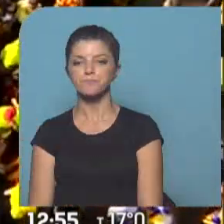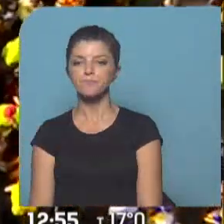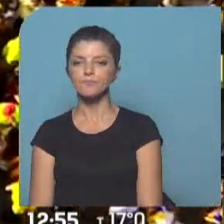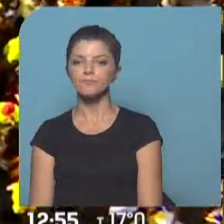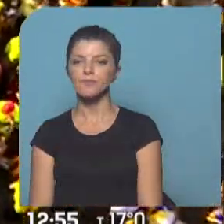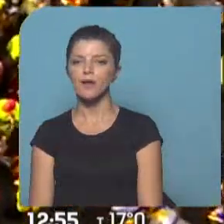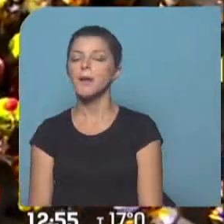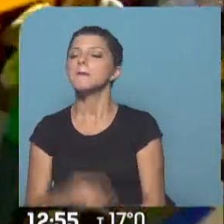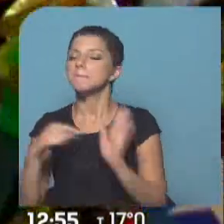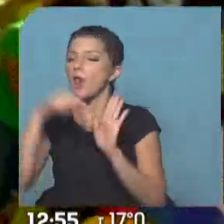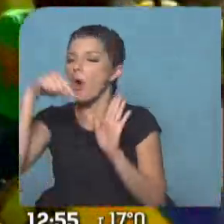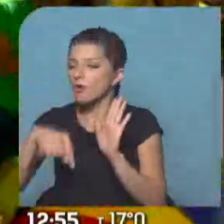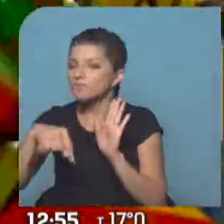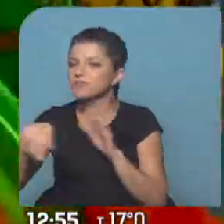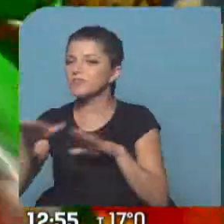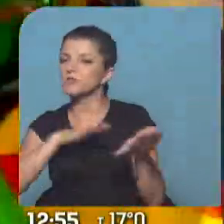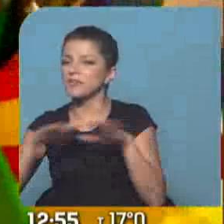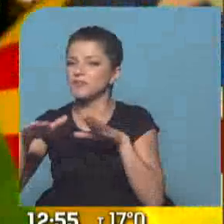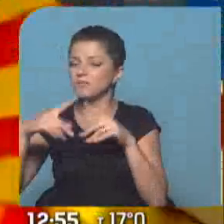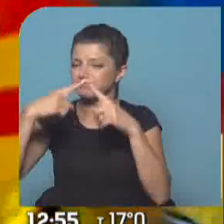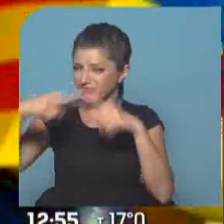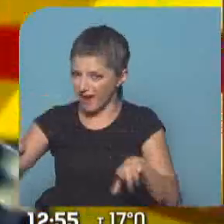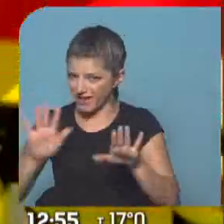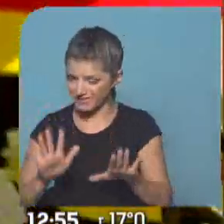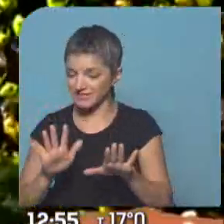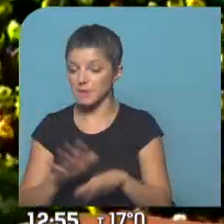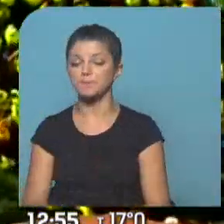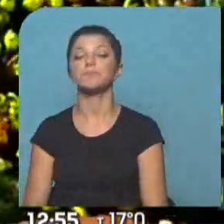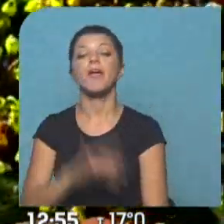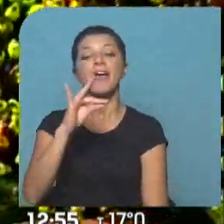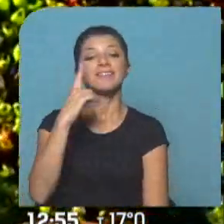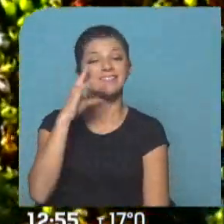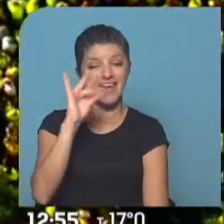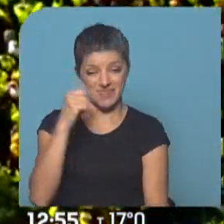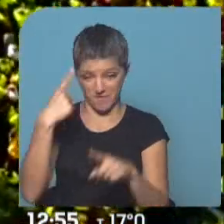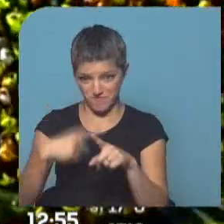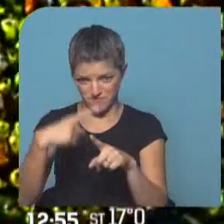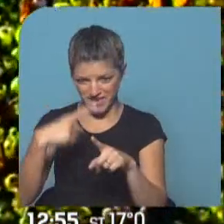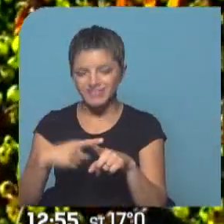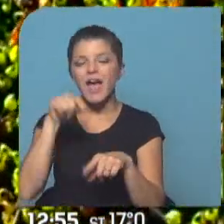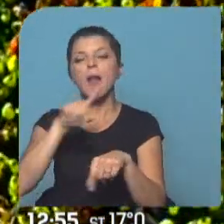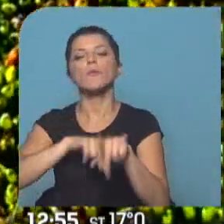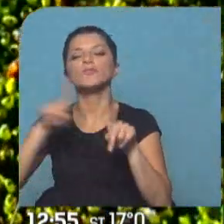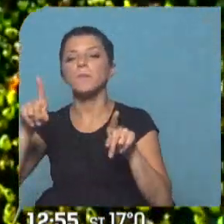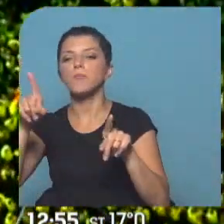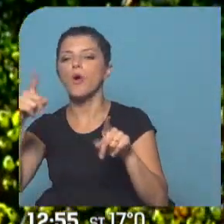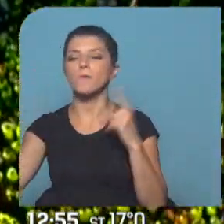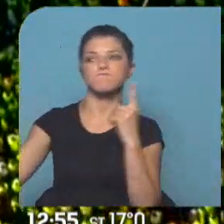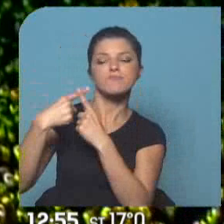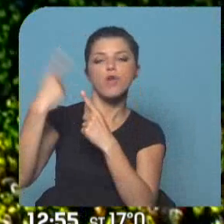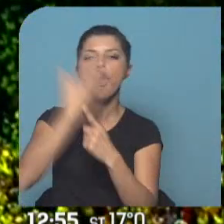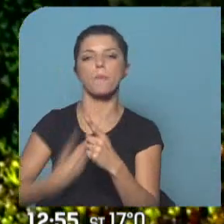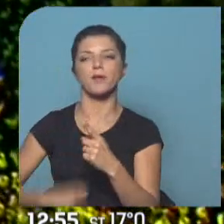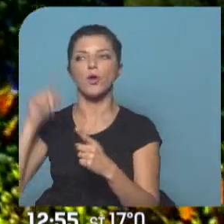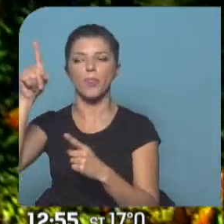Solo que esta vez el contexto tenía una carga de tensión extra. La Diada se celebraba en medio de la disputa con el gobierno de Madrid, que se